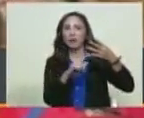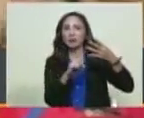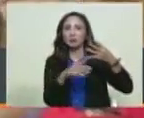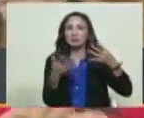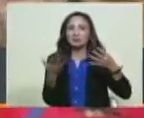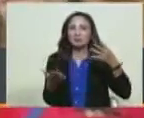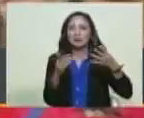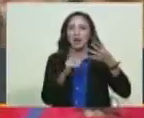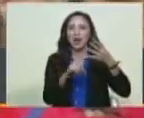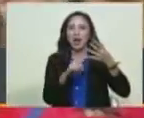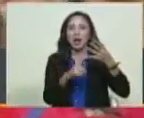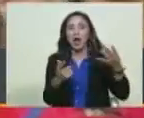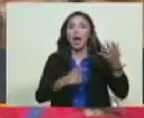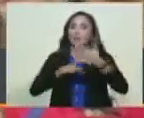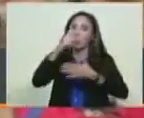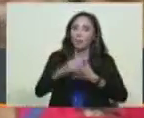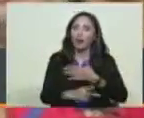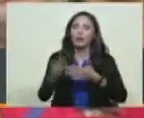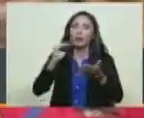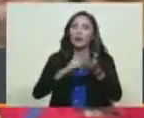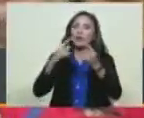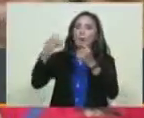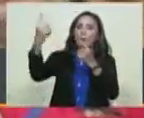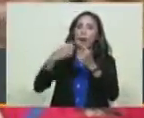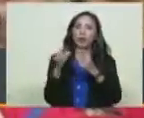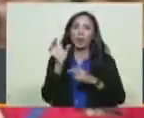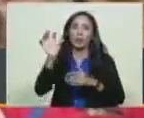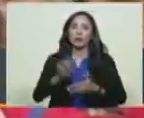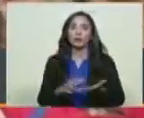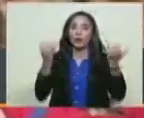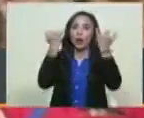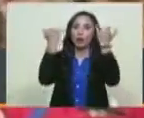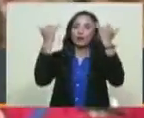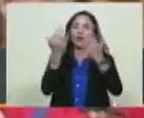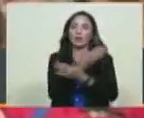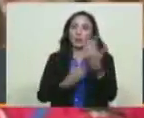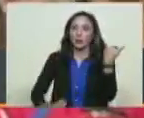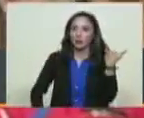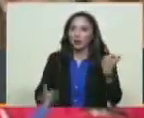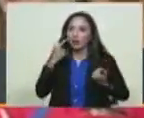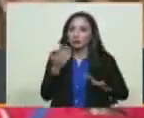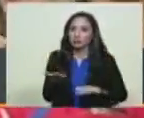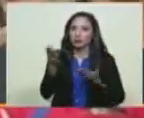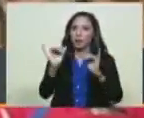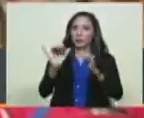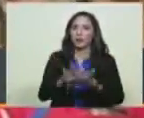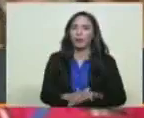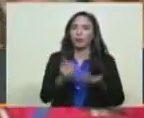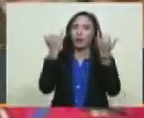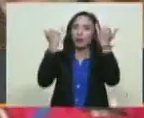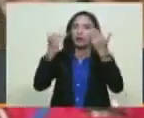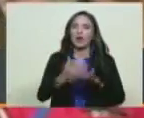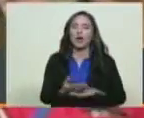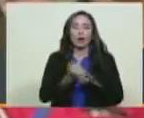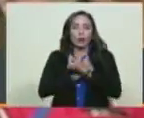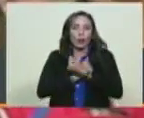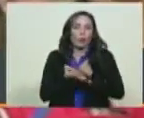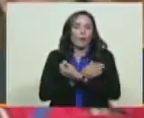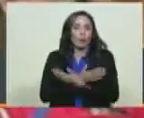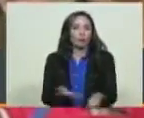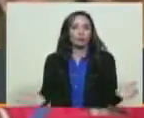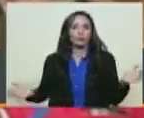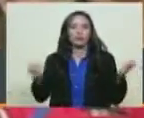el tema de nuestro plan vuelta a la playa impulsado por usted y que nosotros recibimos con nuestros brazos